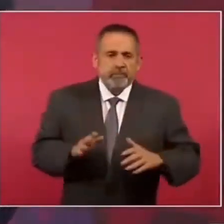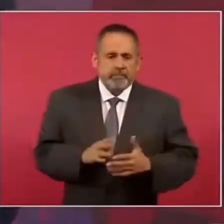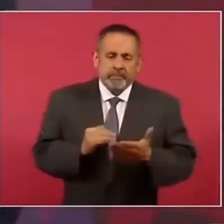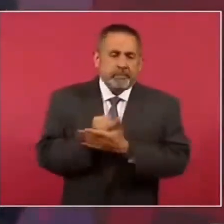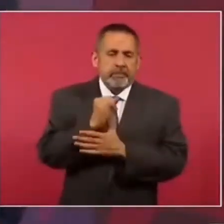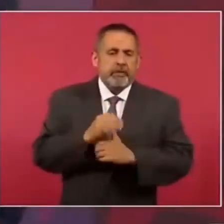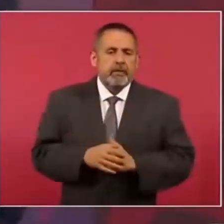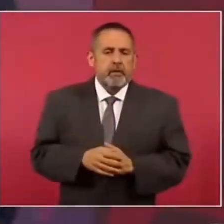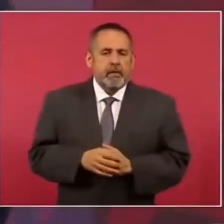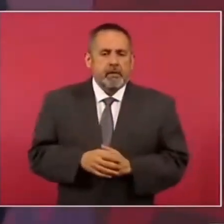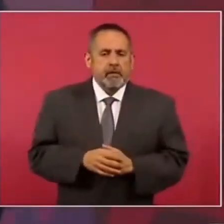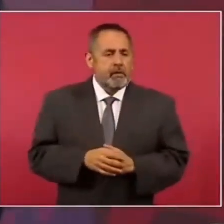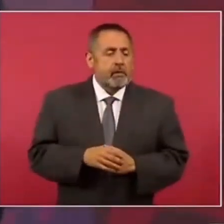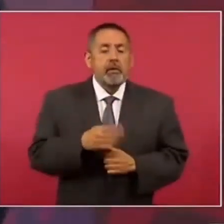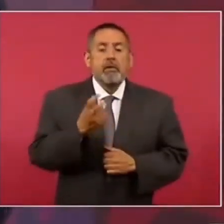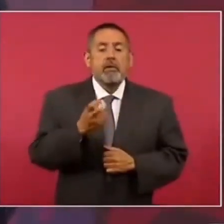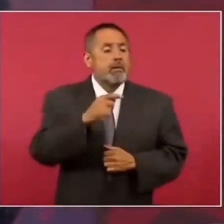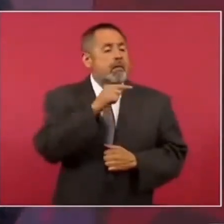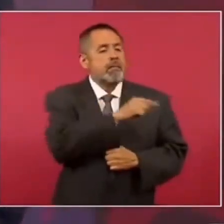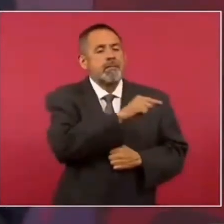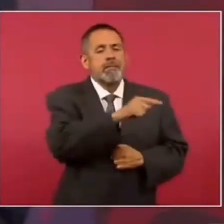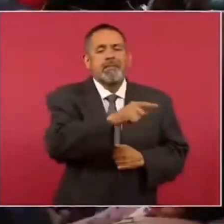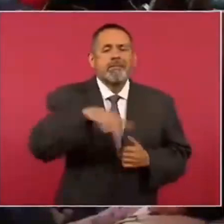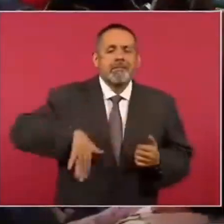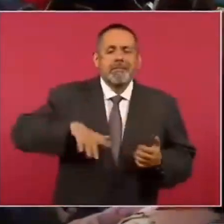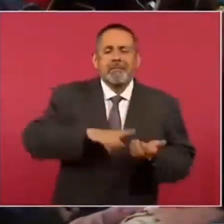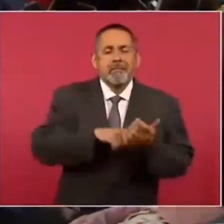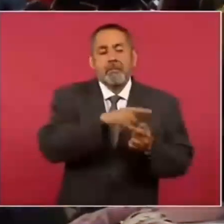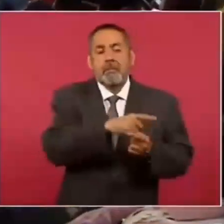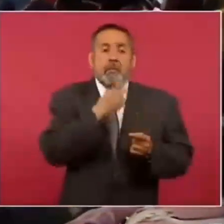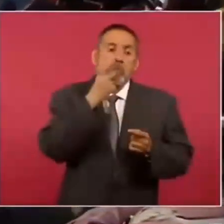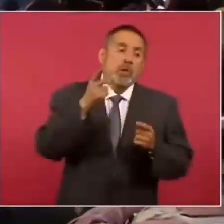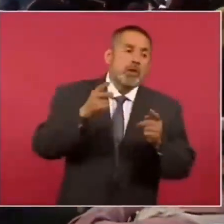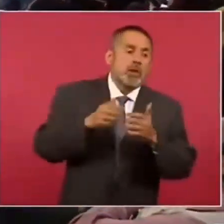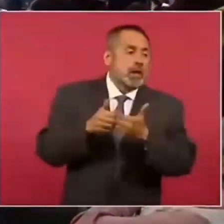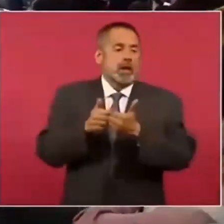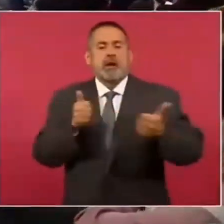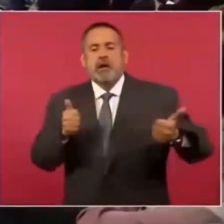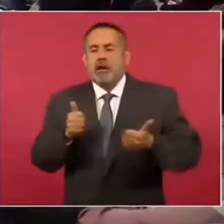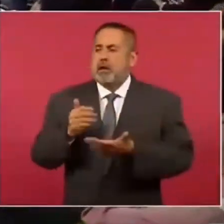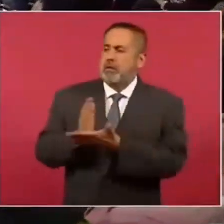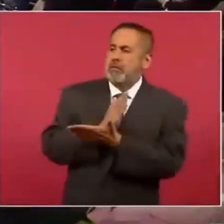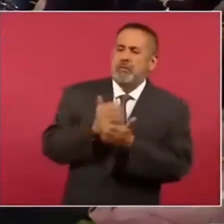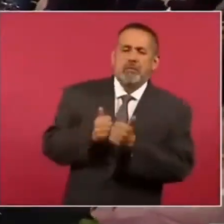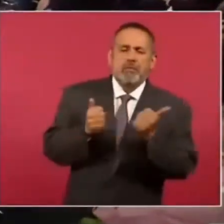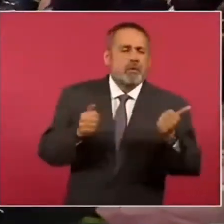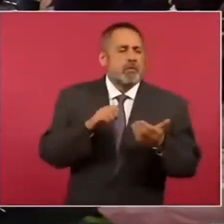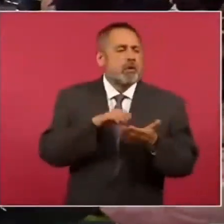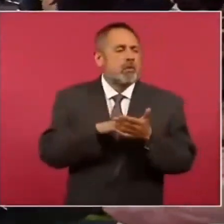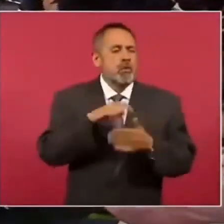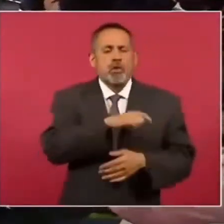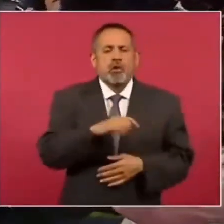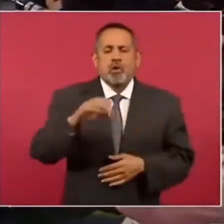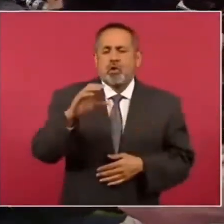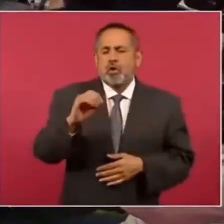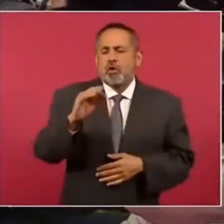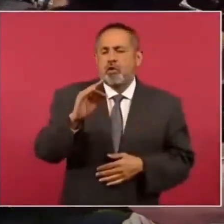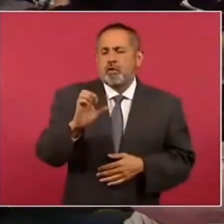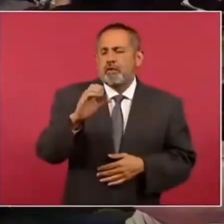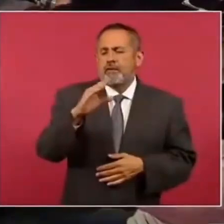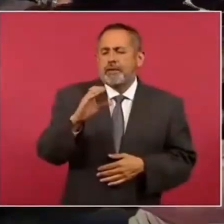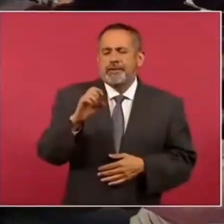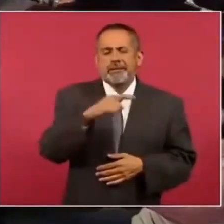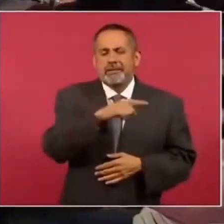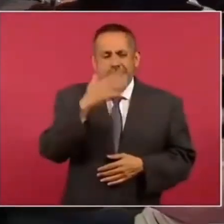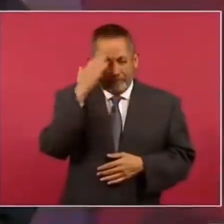Porque crearon todos estos organismos que hemos hablado, supuestamente autónomos, ese de la competencia, que la señora,